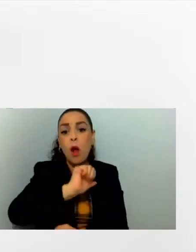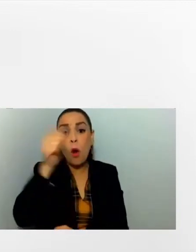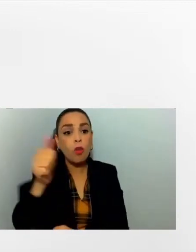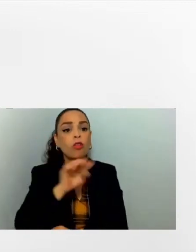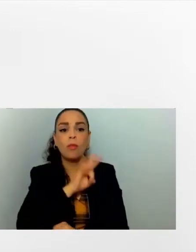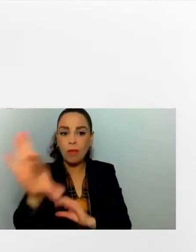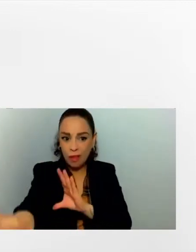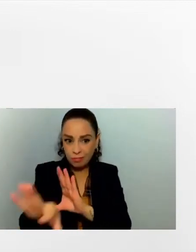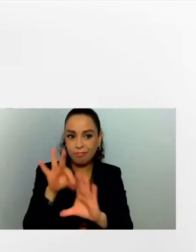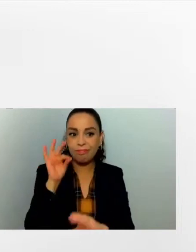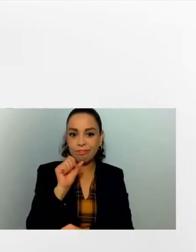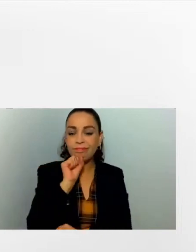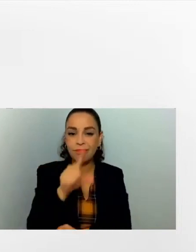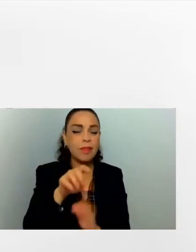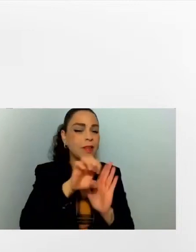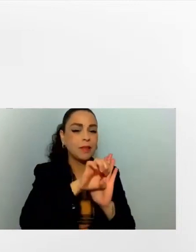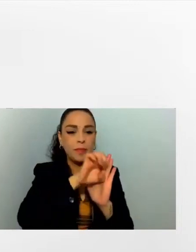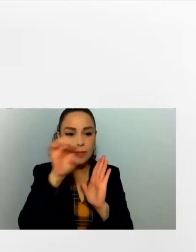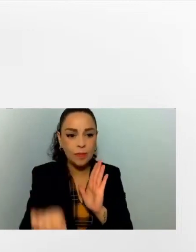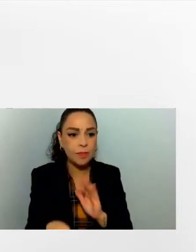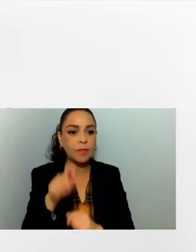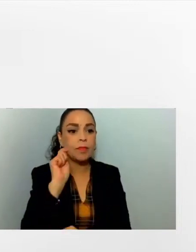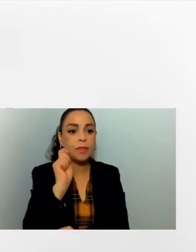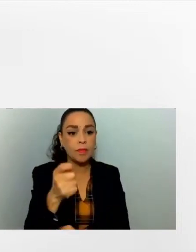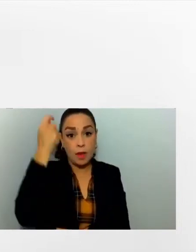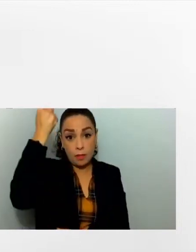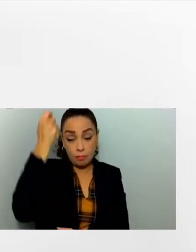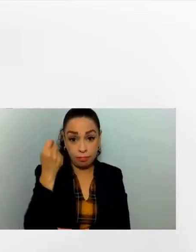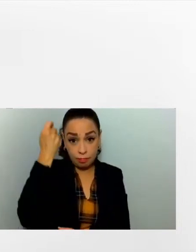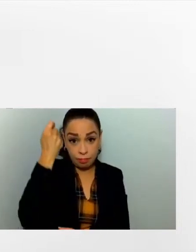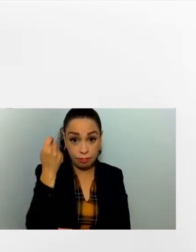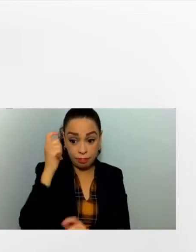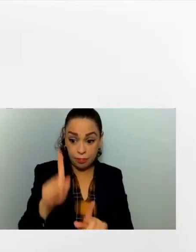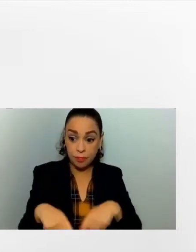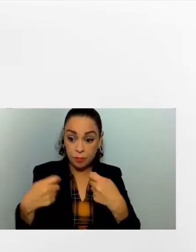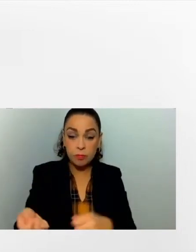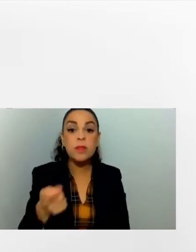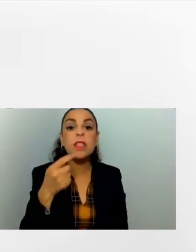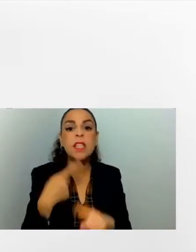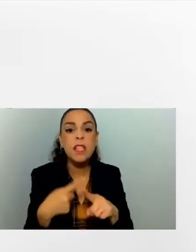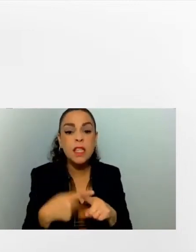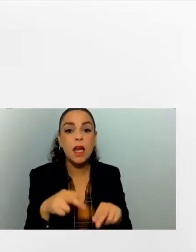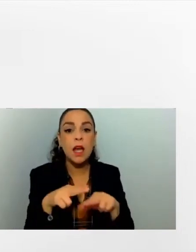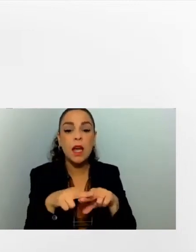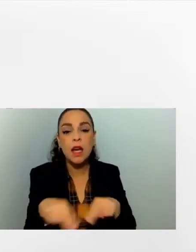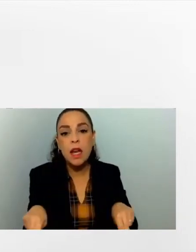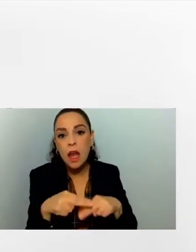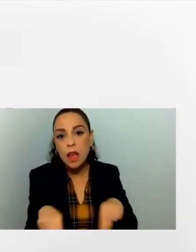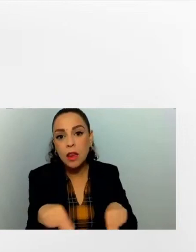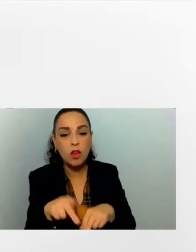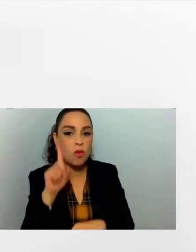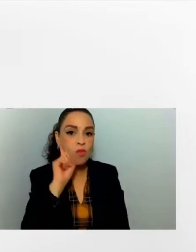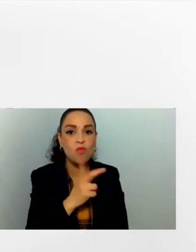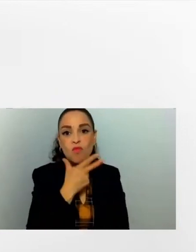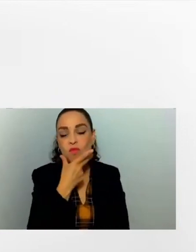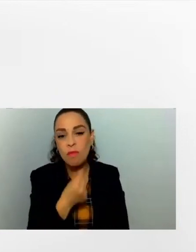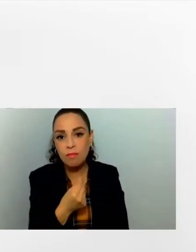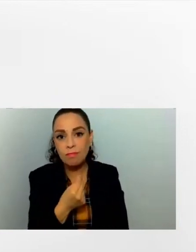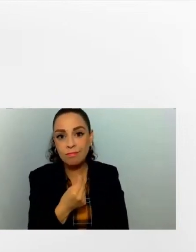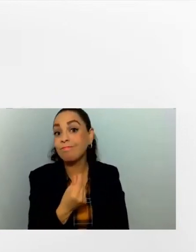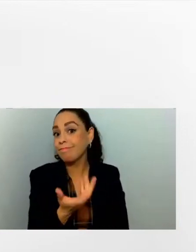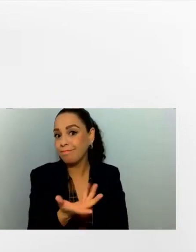por ejemplo, los alimentos en favor de nietas y nietos, que viene sobre